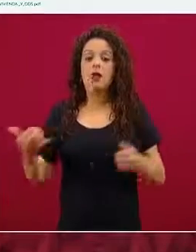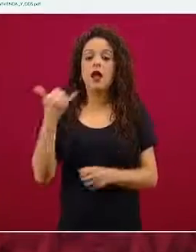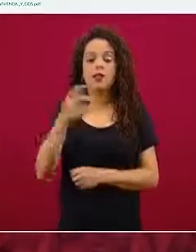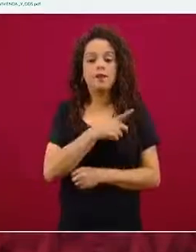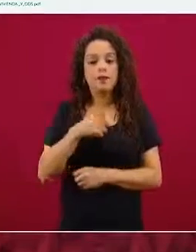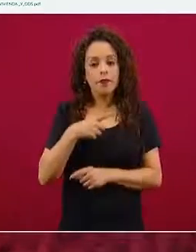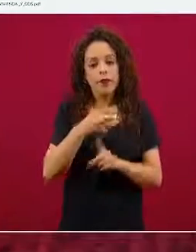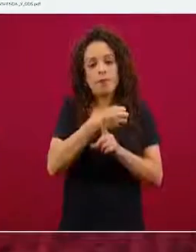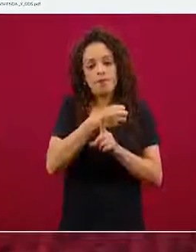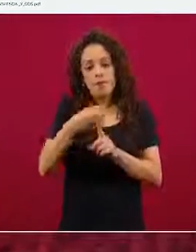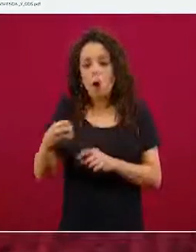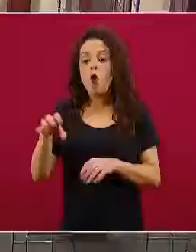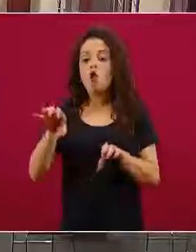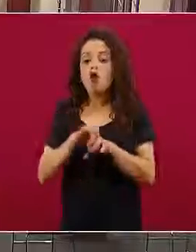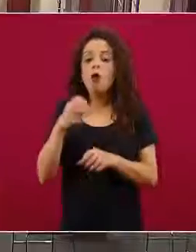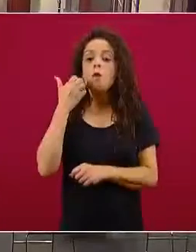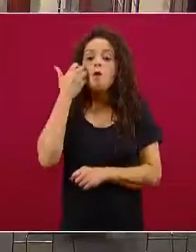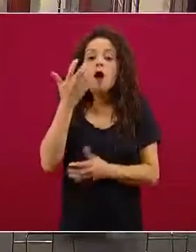ciudades.